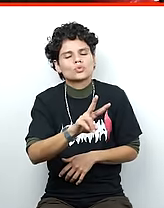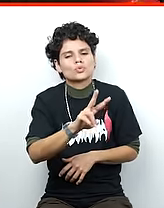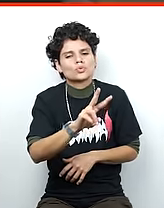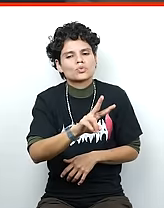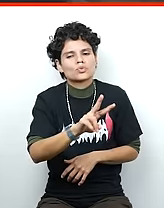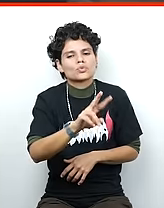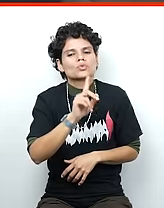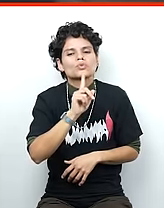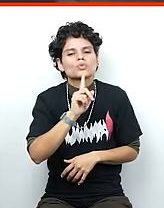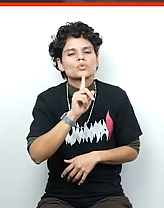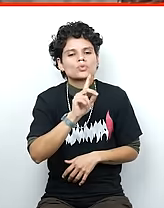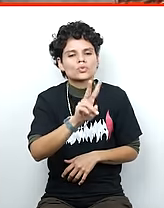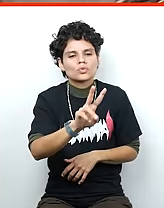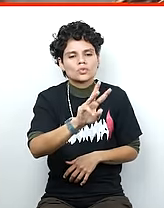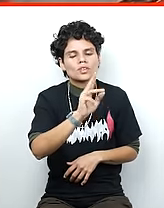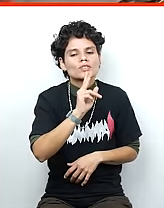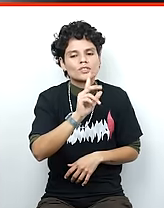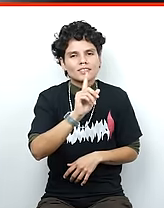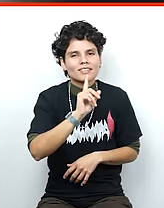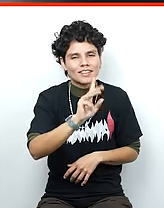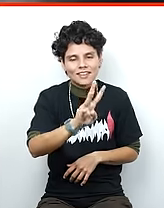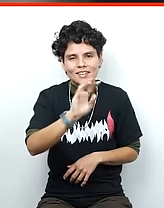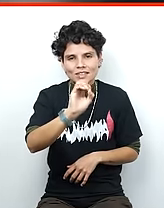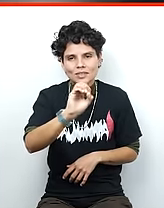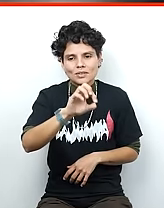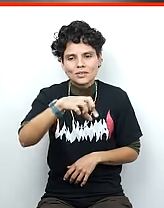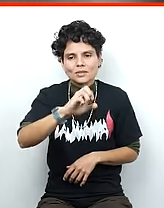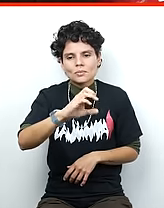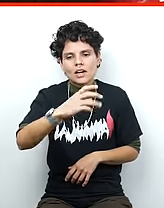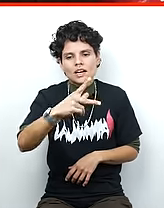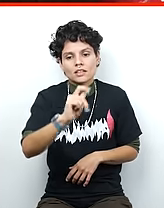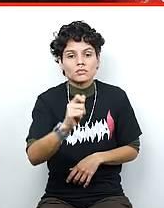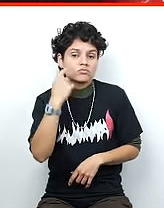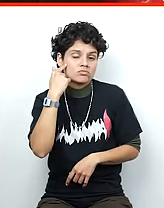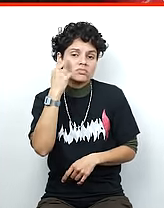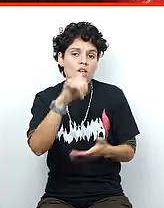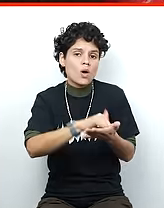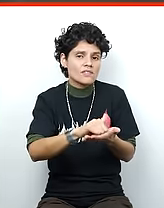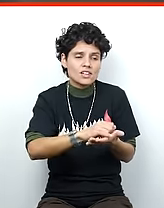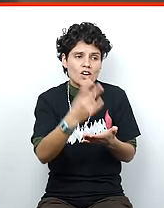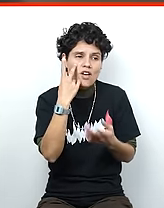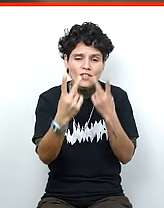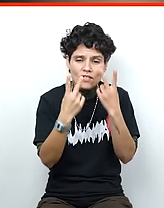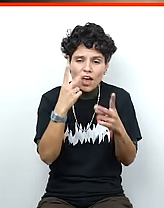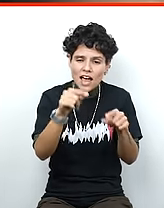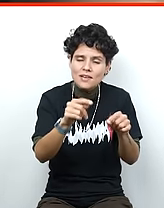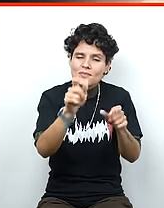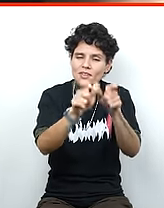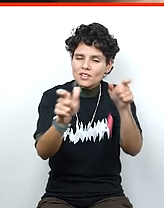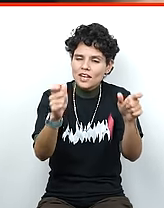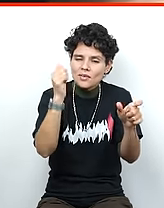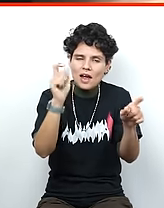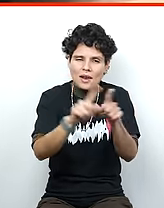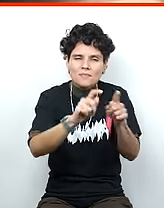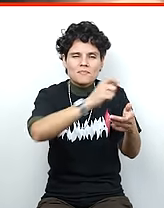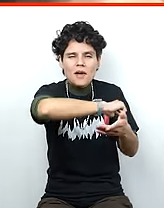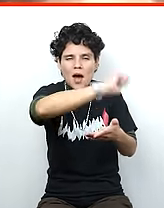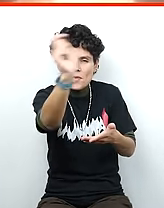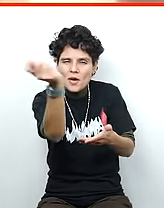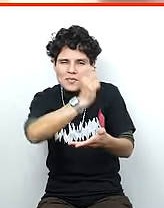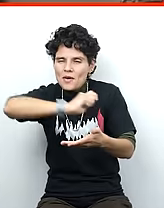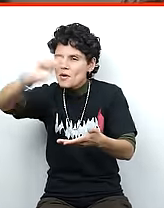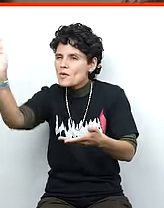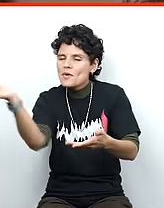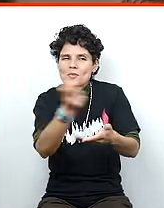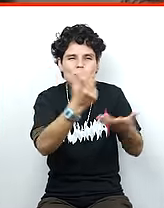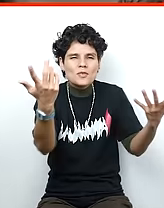Mira. Peligroso, culiado. Tupac. Sí, o a Notorio. Ya que está en Nueva York, allá en Nueva York, a ese culiado le tienen caleta de mural, así